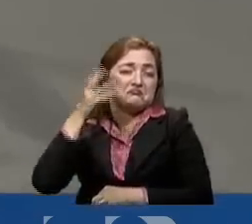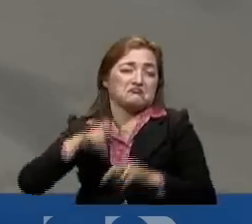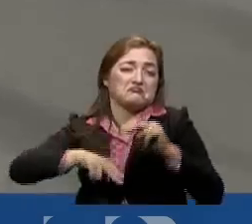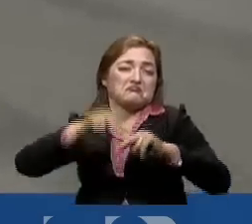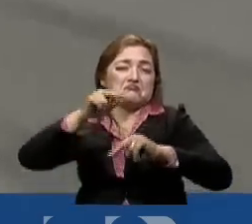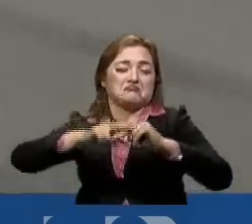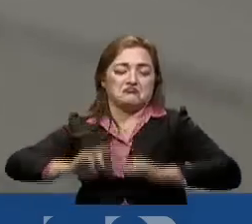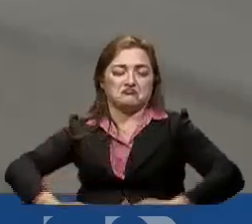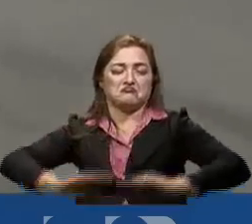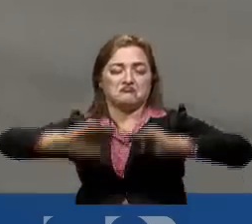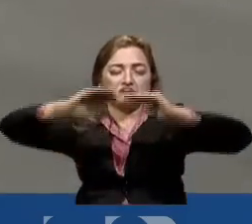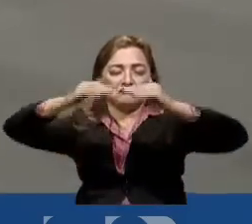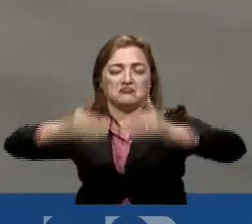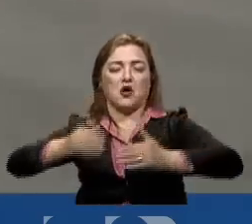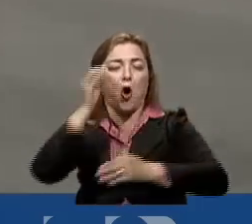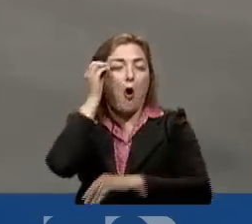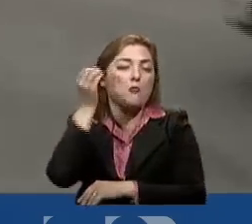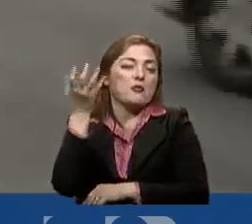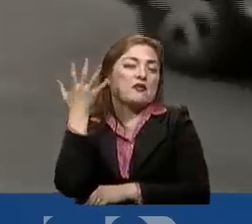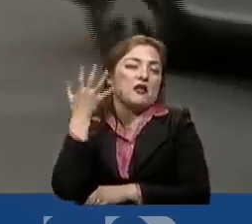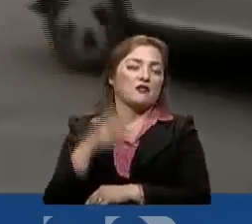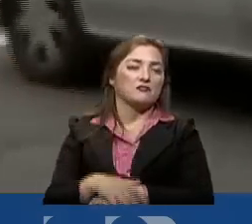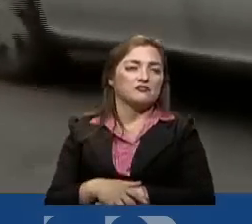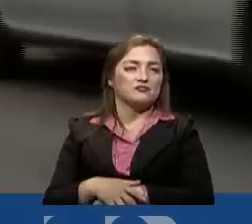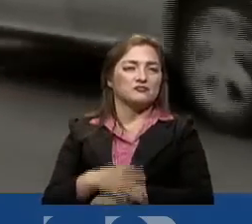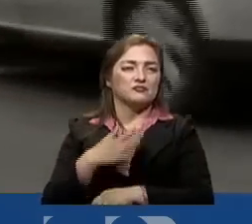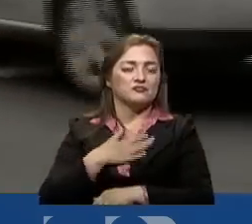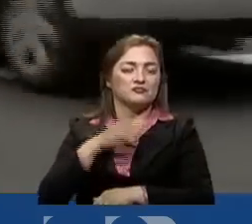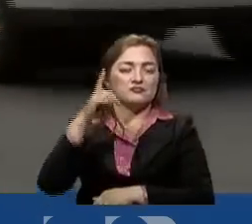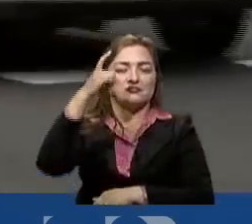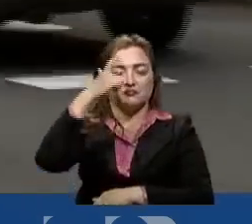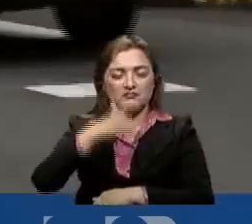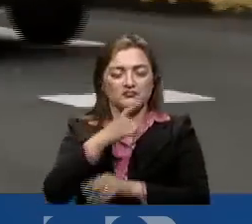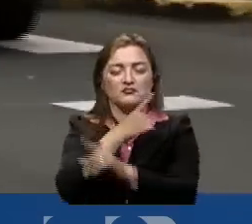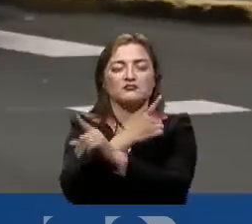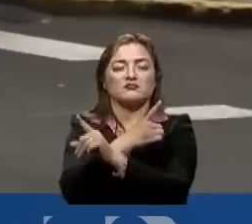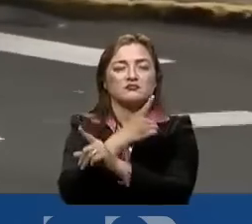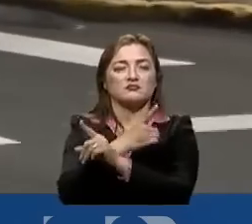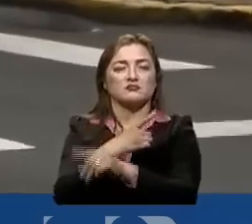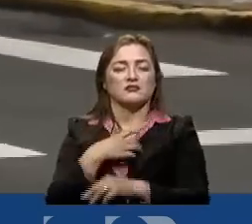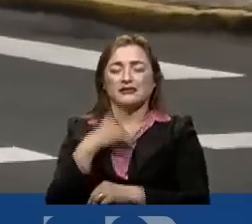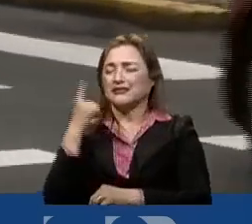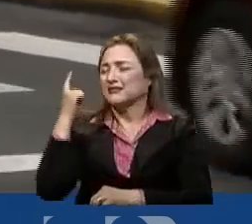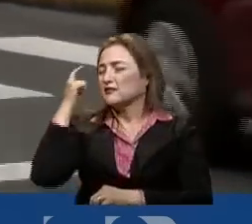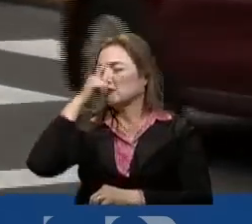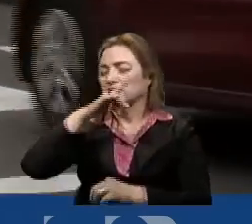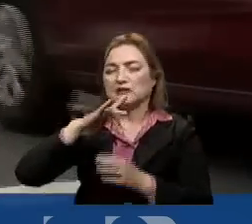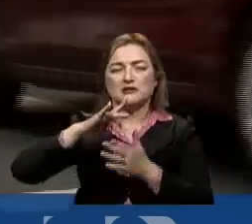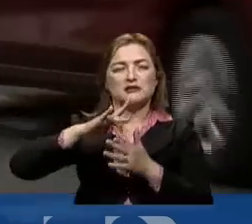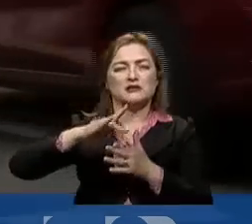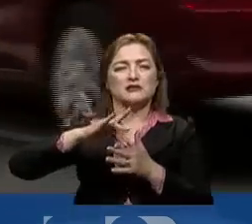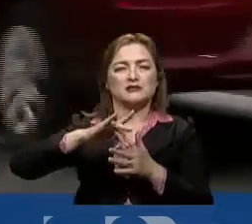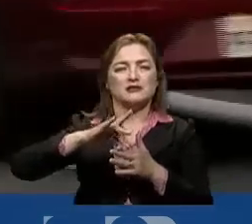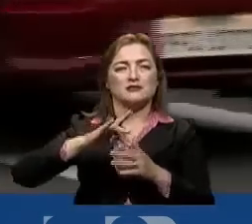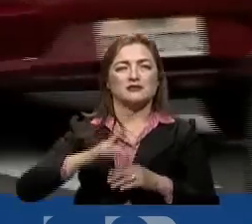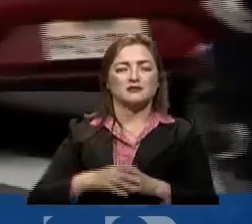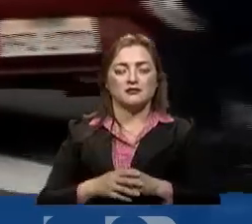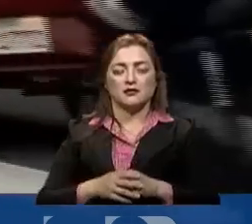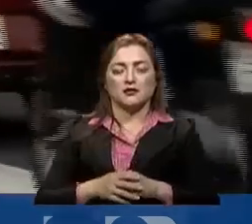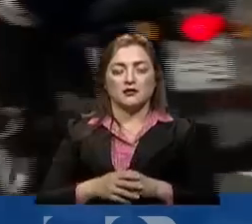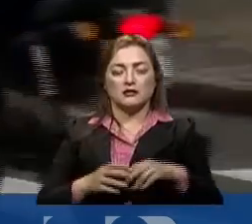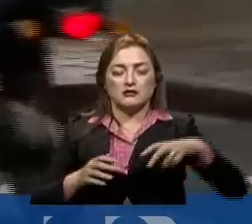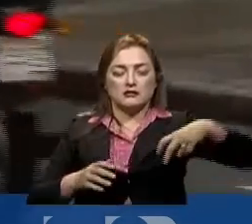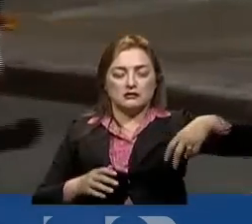el muro de rompe velocidades. Yo soy una persona con discapacidad y para mí es muy peligroso que